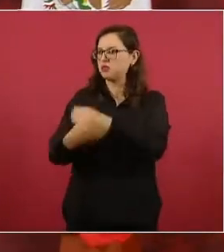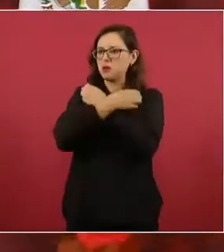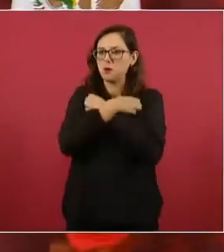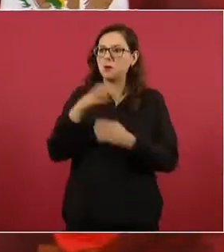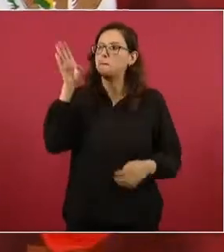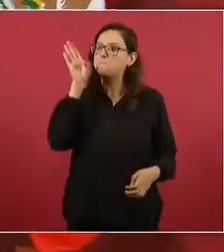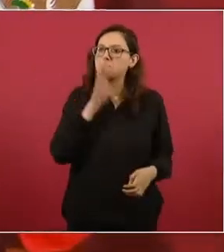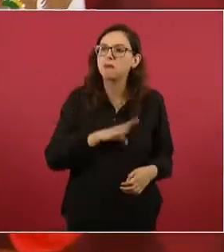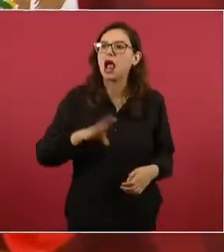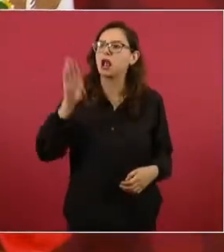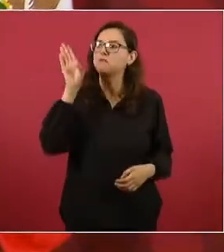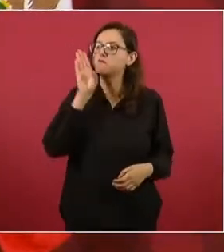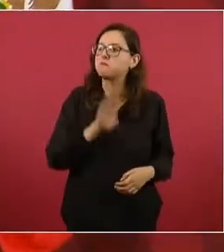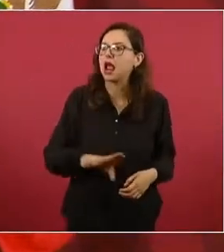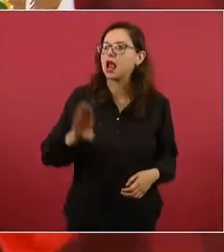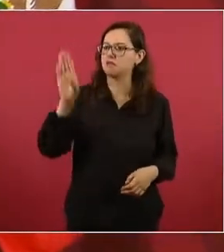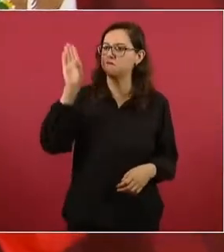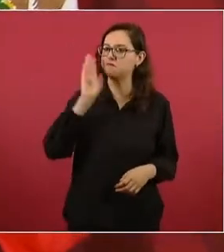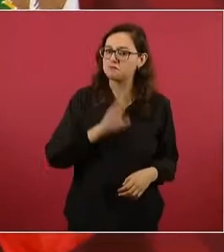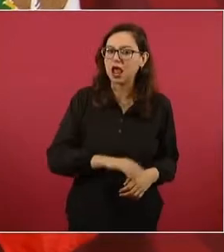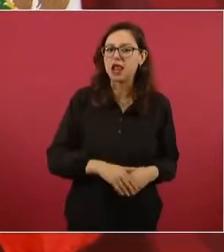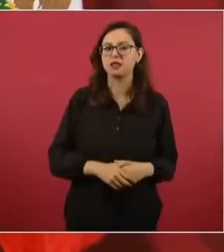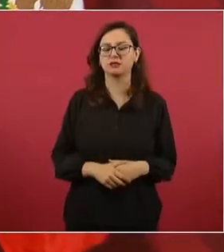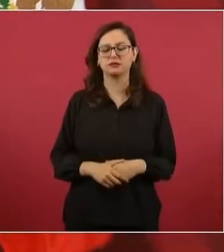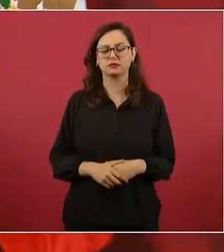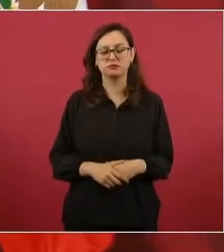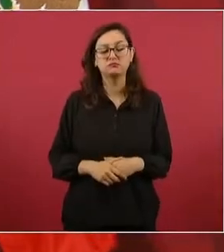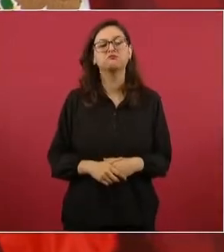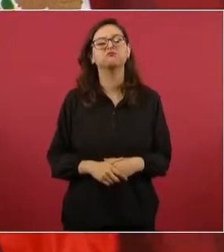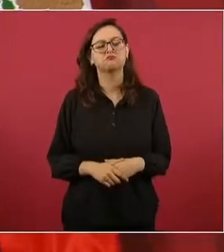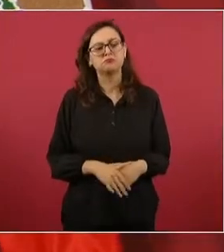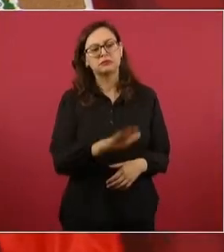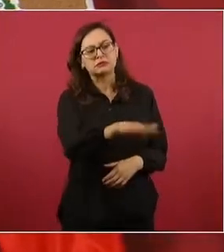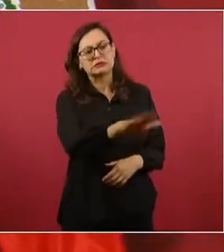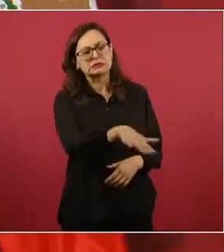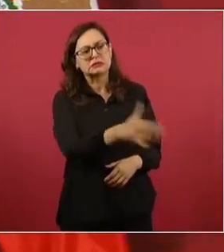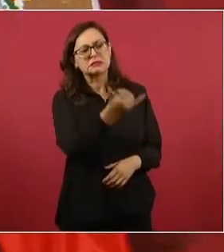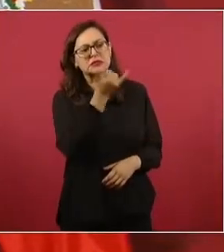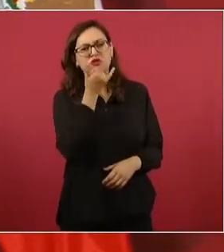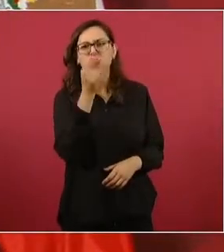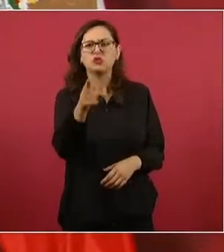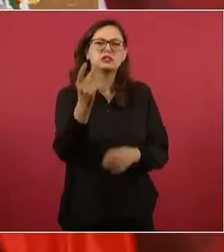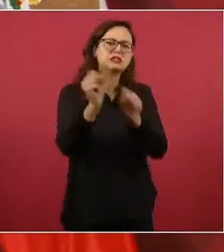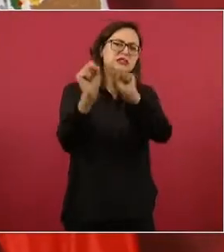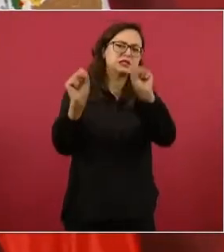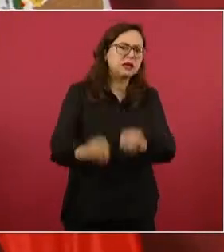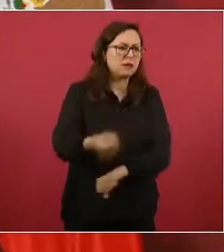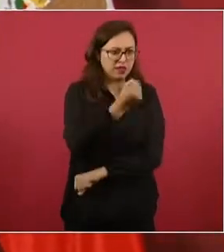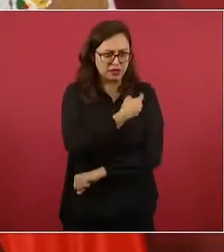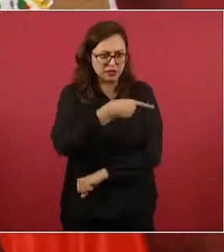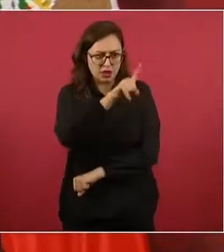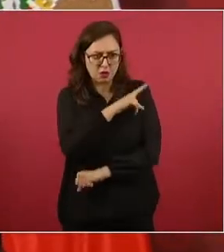de la ruina del sistema de salud pública,